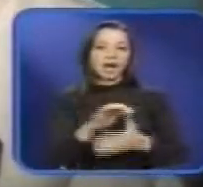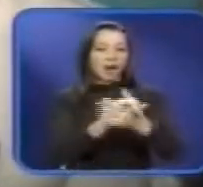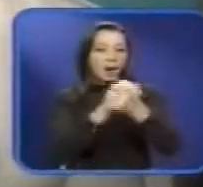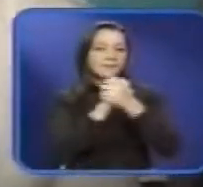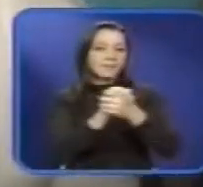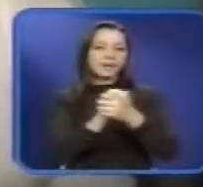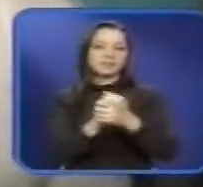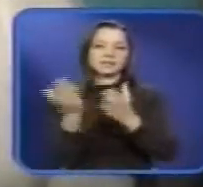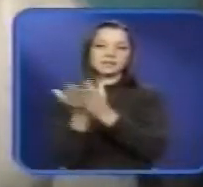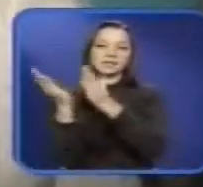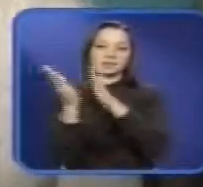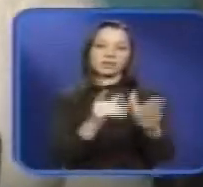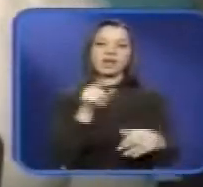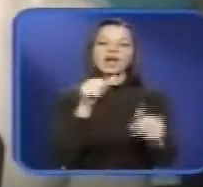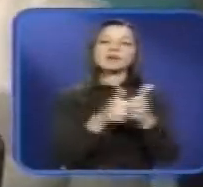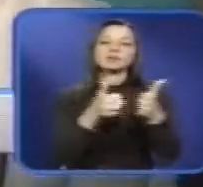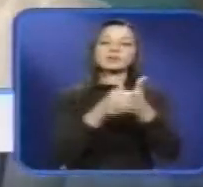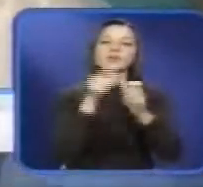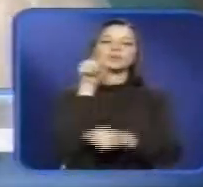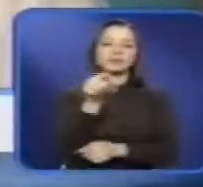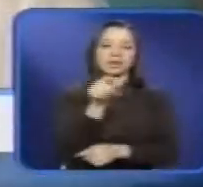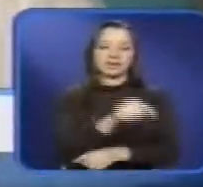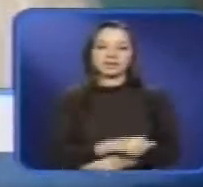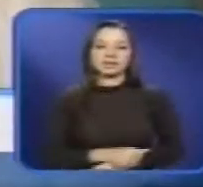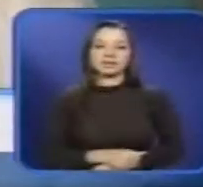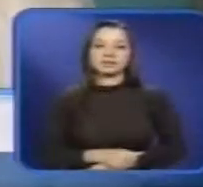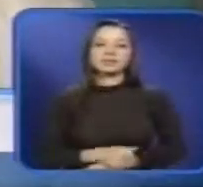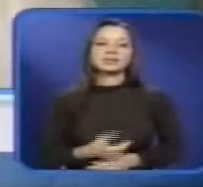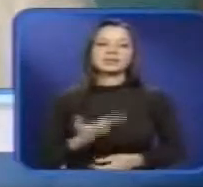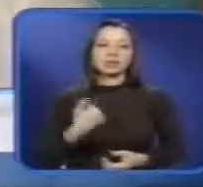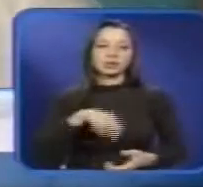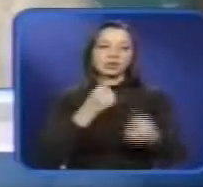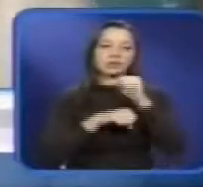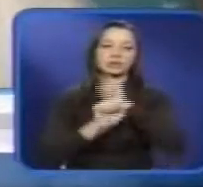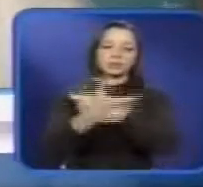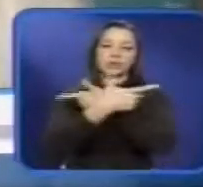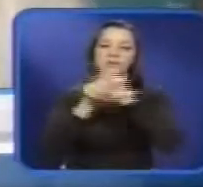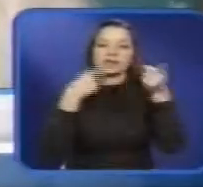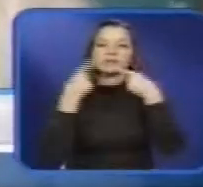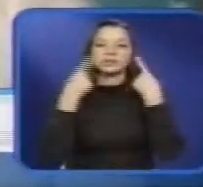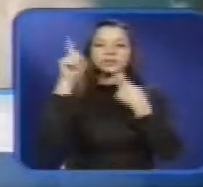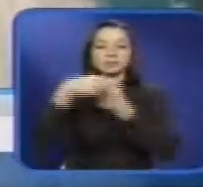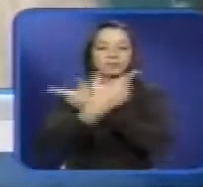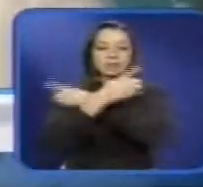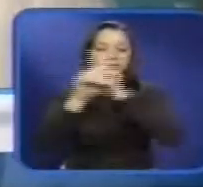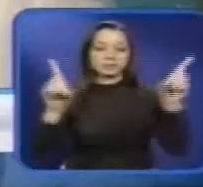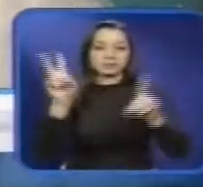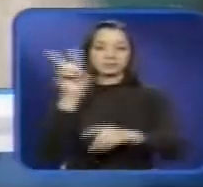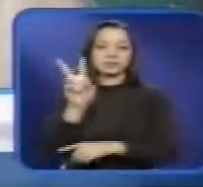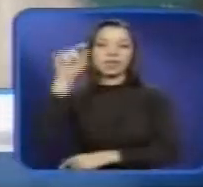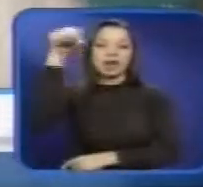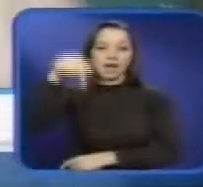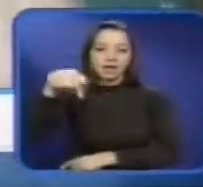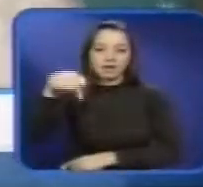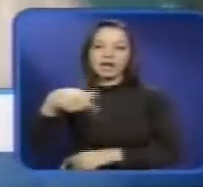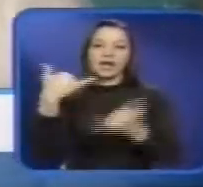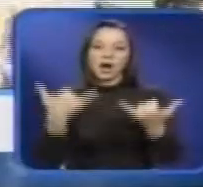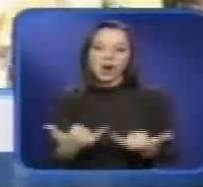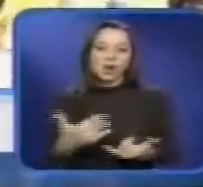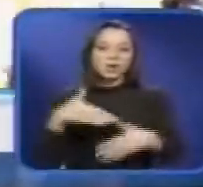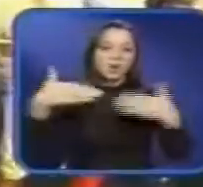los estudiantes que seguimos como ustedes y que y que vamos a defender la libertad de expresión y la democracia venezuela aquí ahora